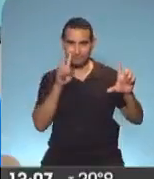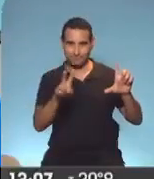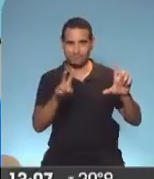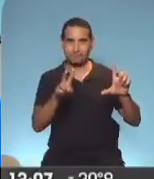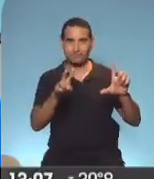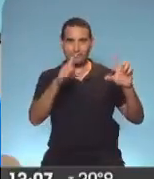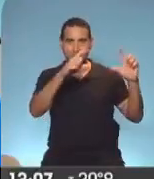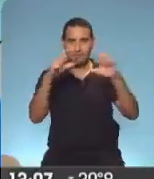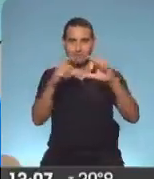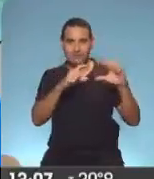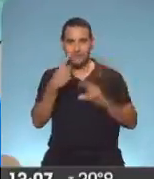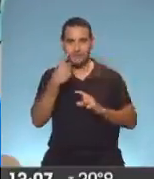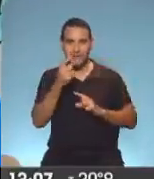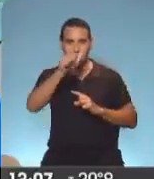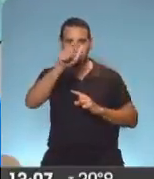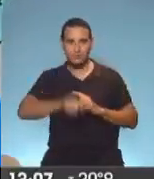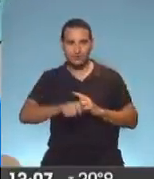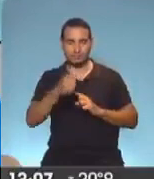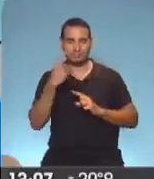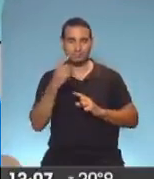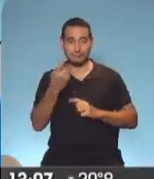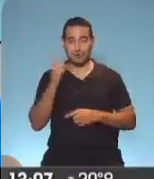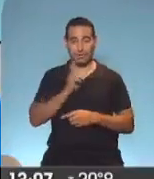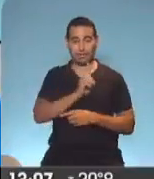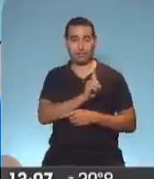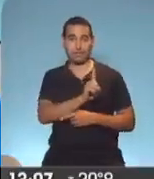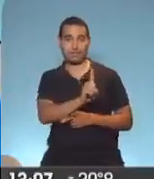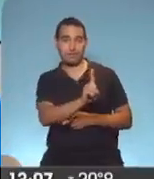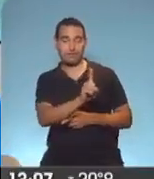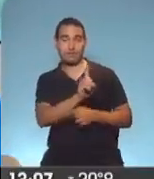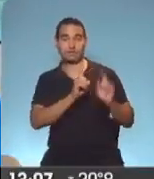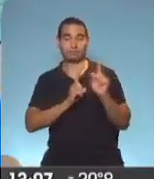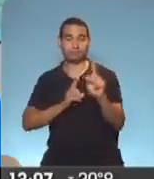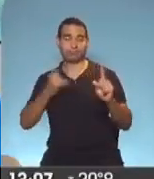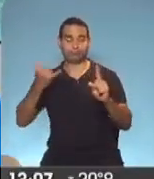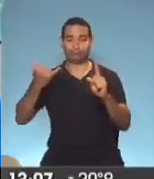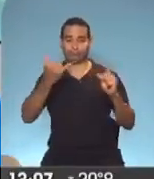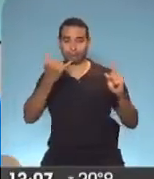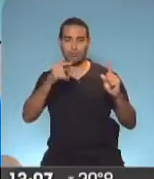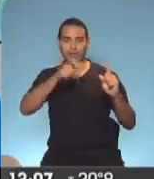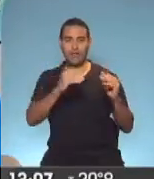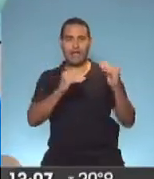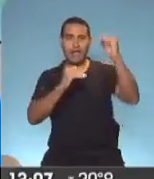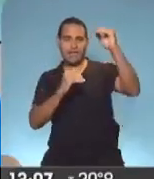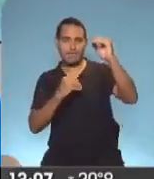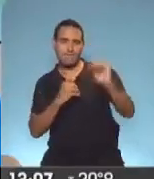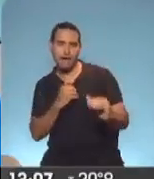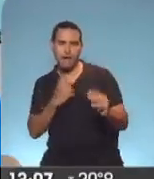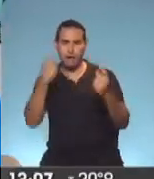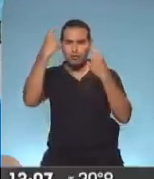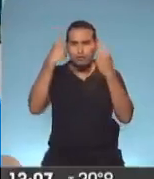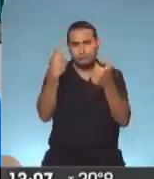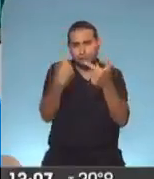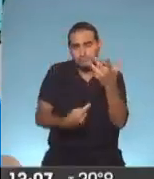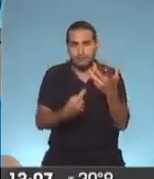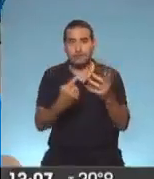pantalla, la silueta. La gente va entrando y la cámara va mostrando si la persona es alta, baja, con rulos, y